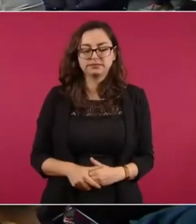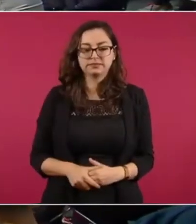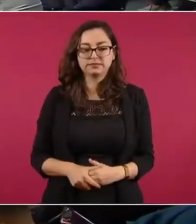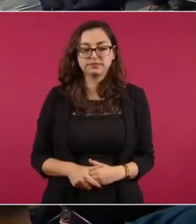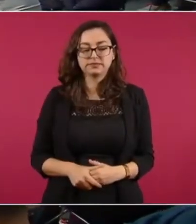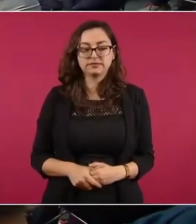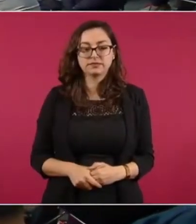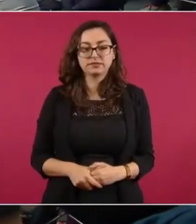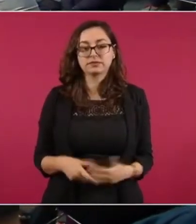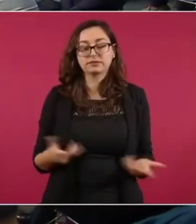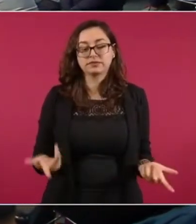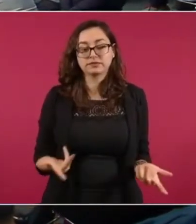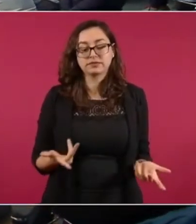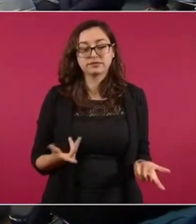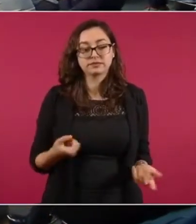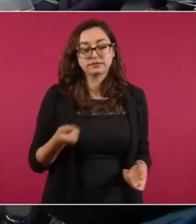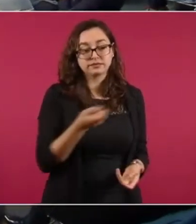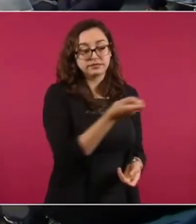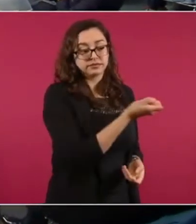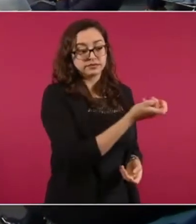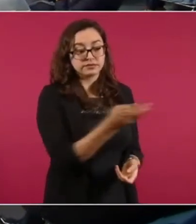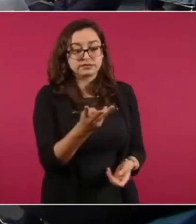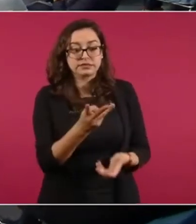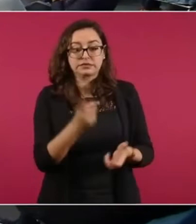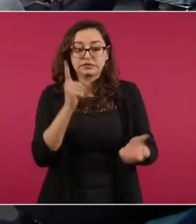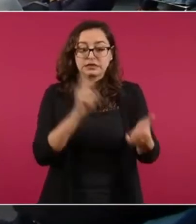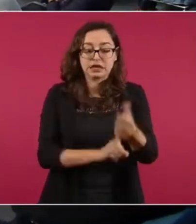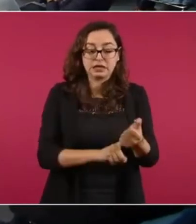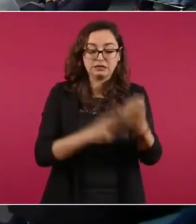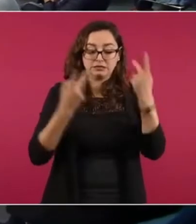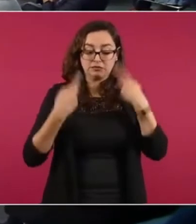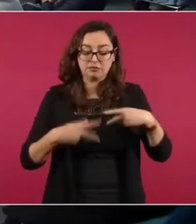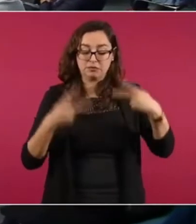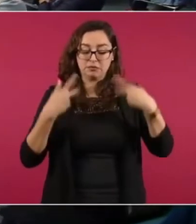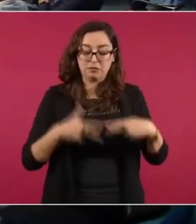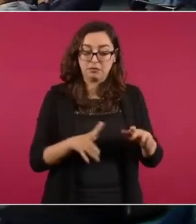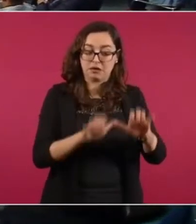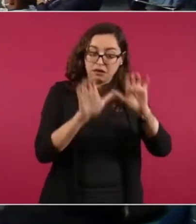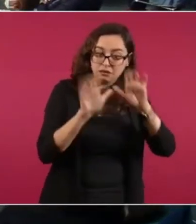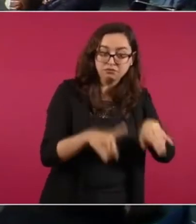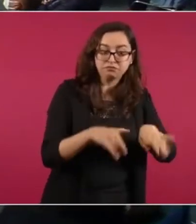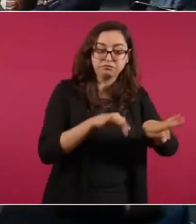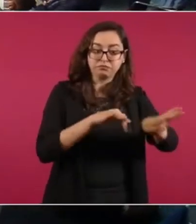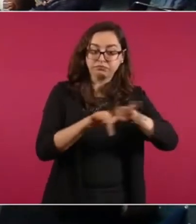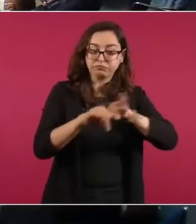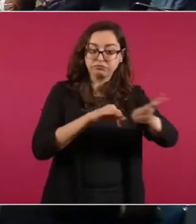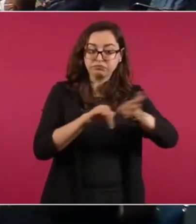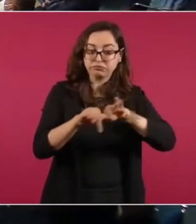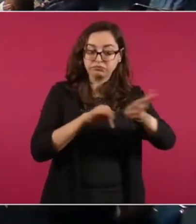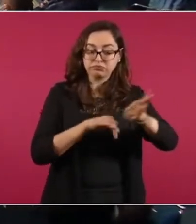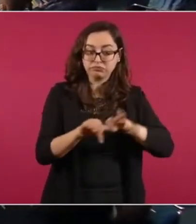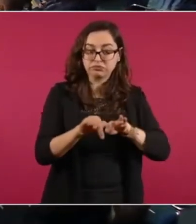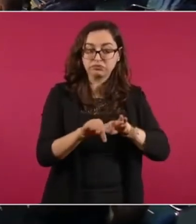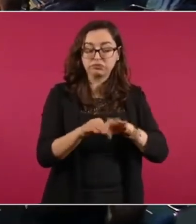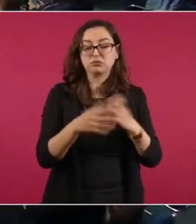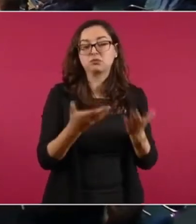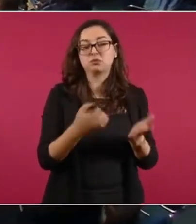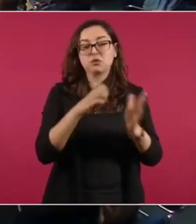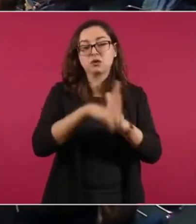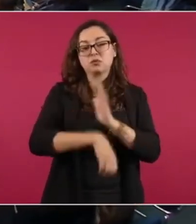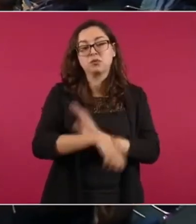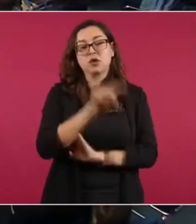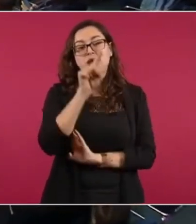Y los trabajadores de la planta de Lázaro Cárdenas